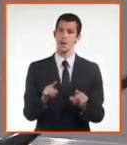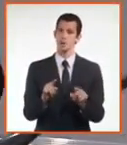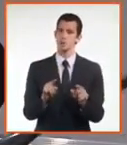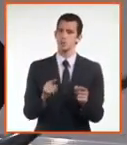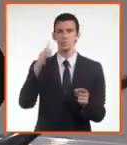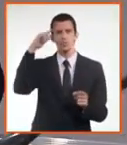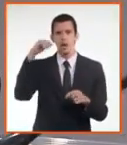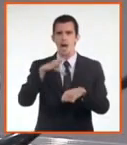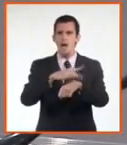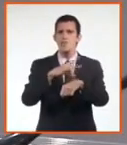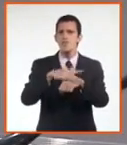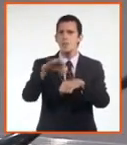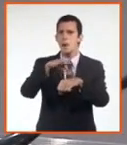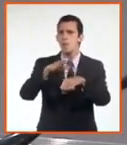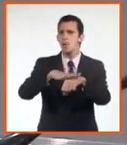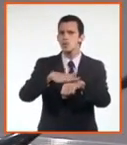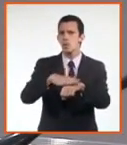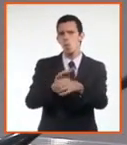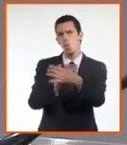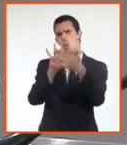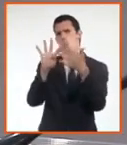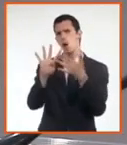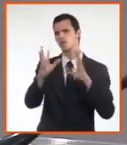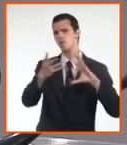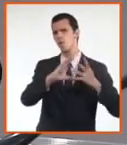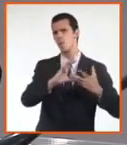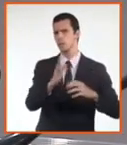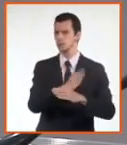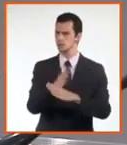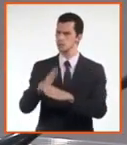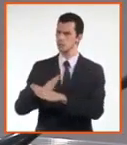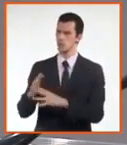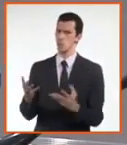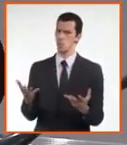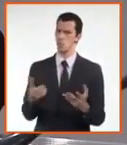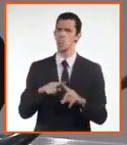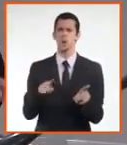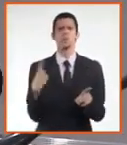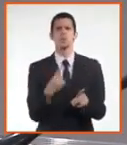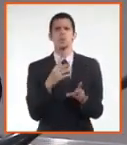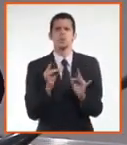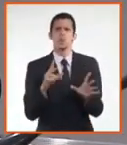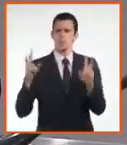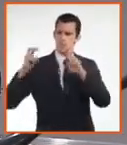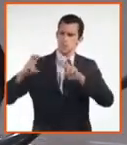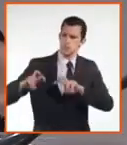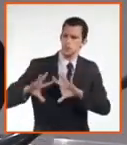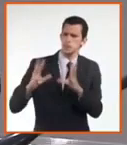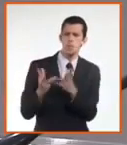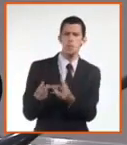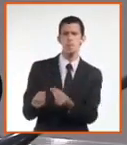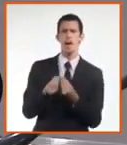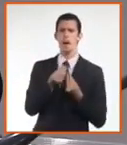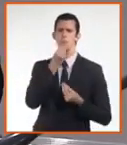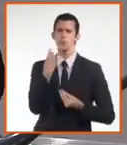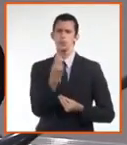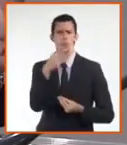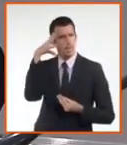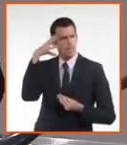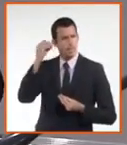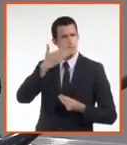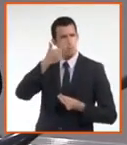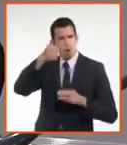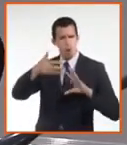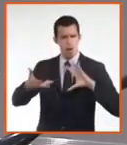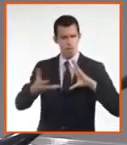muchos ha aportado mucho conocimiento a la comunidad científica en el tema de dengue y hemos decidido recientemente de las